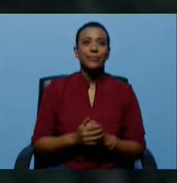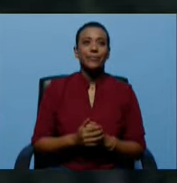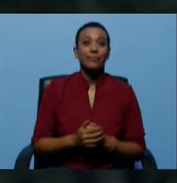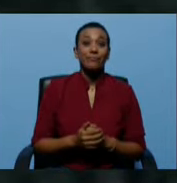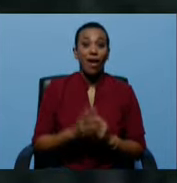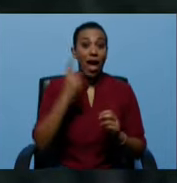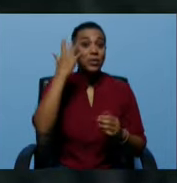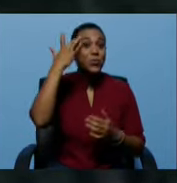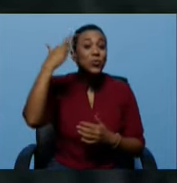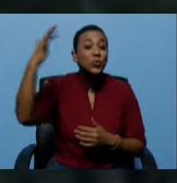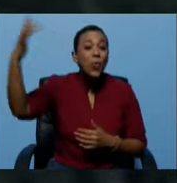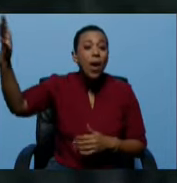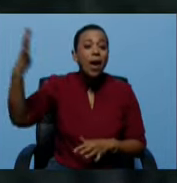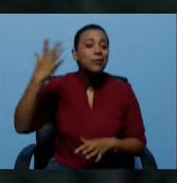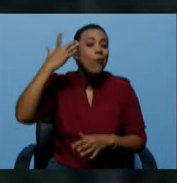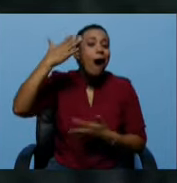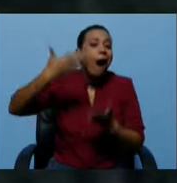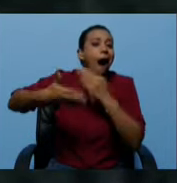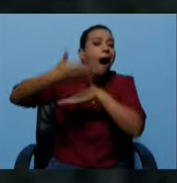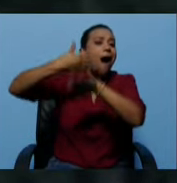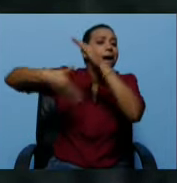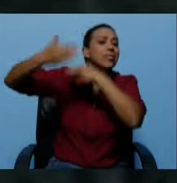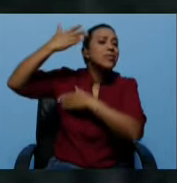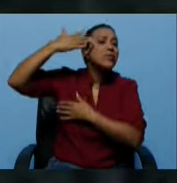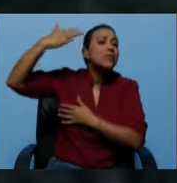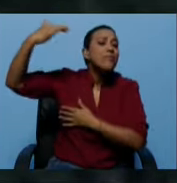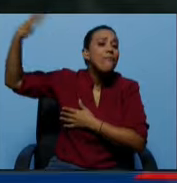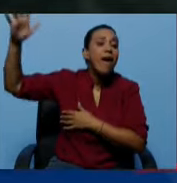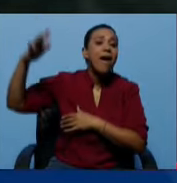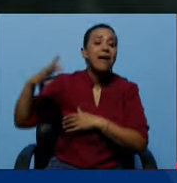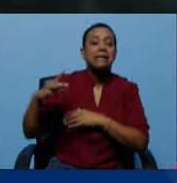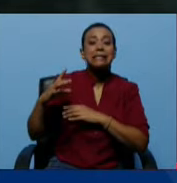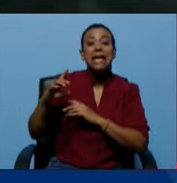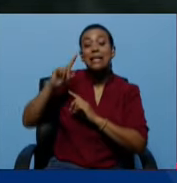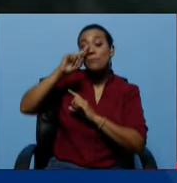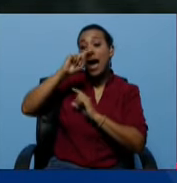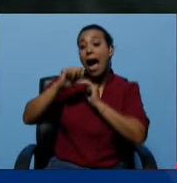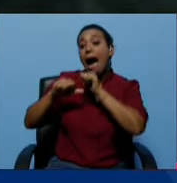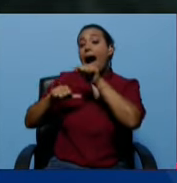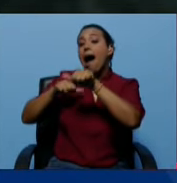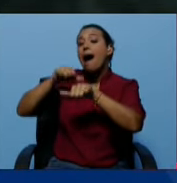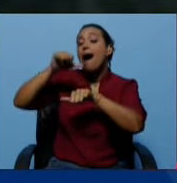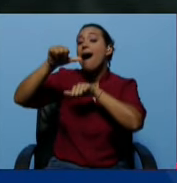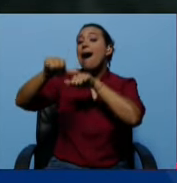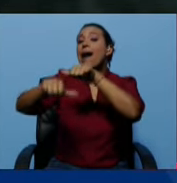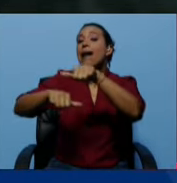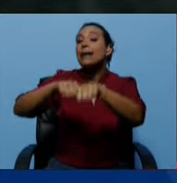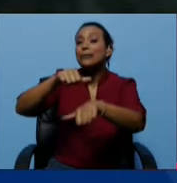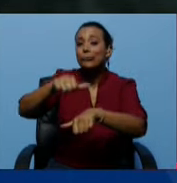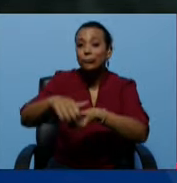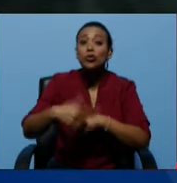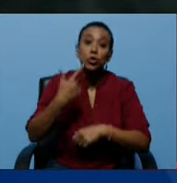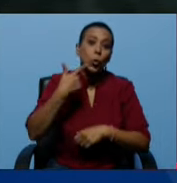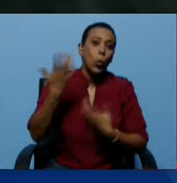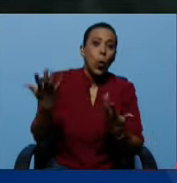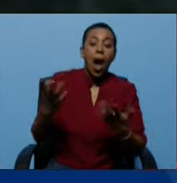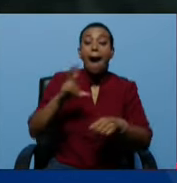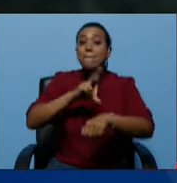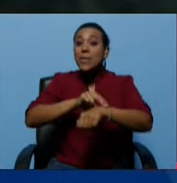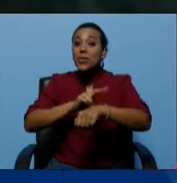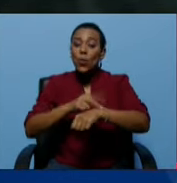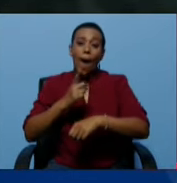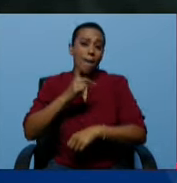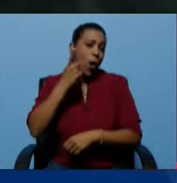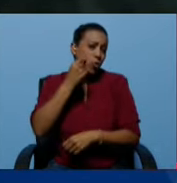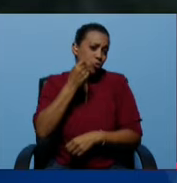Eso es un sueño, digo yo, de varias generaciones. Como yo soy muy dado a la medicina